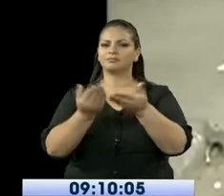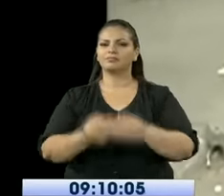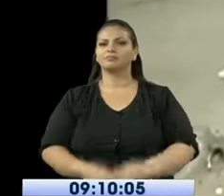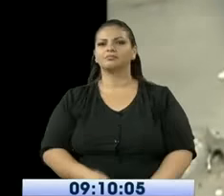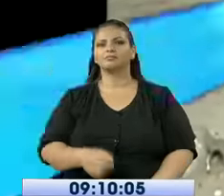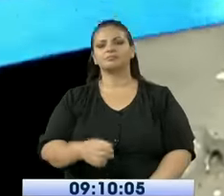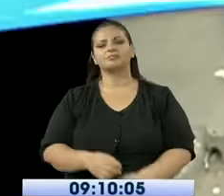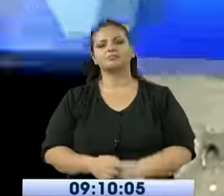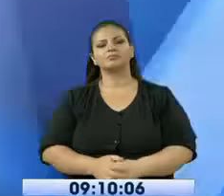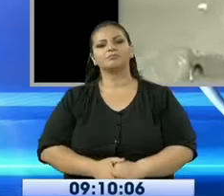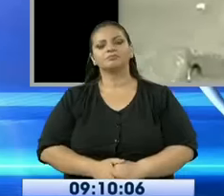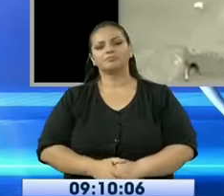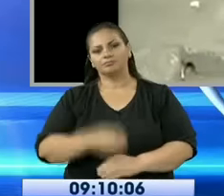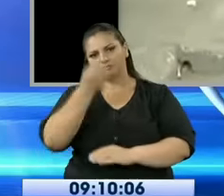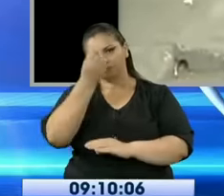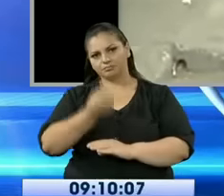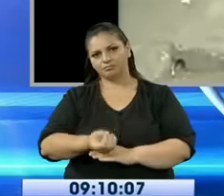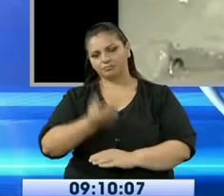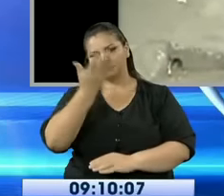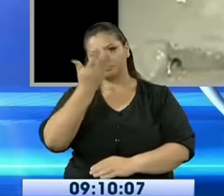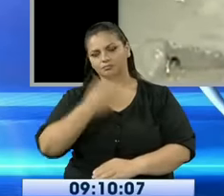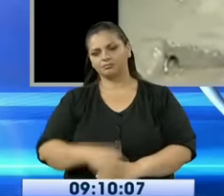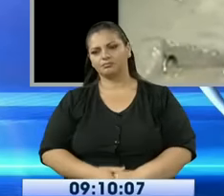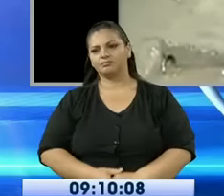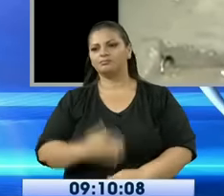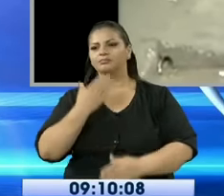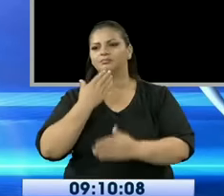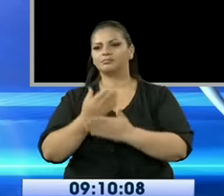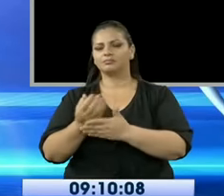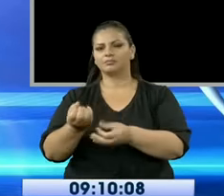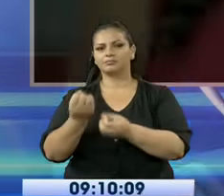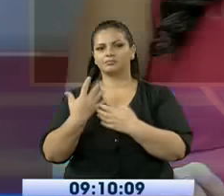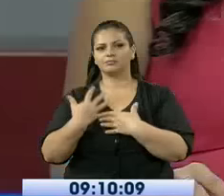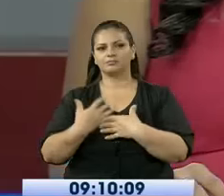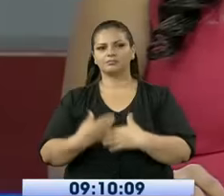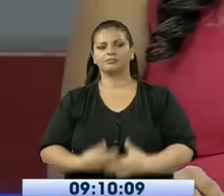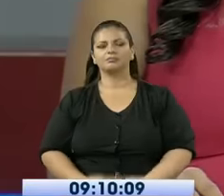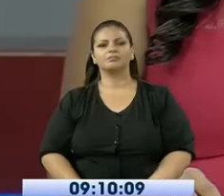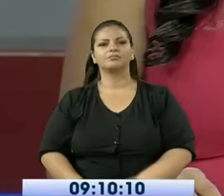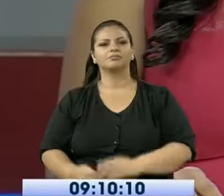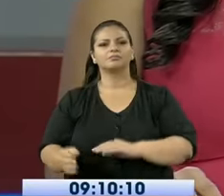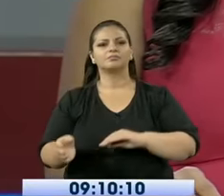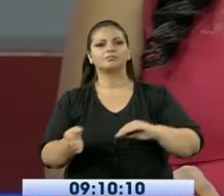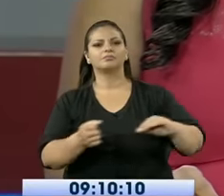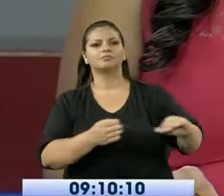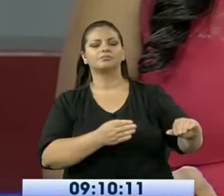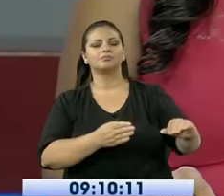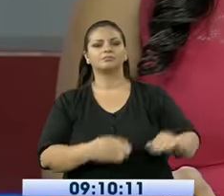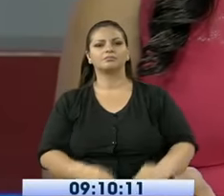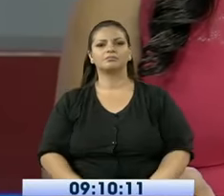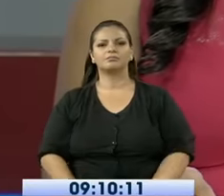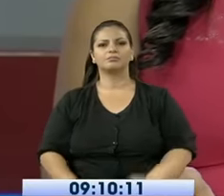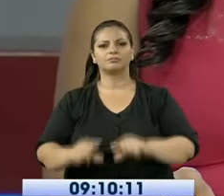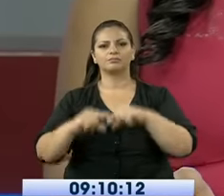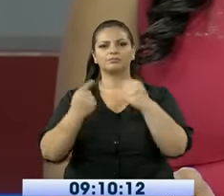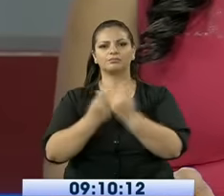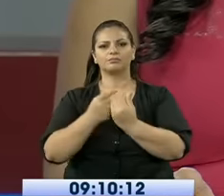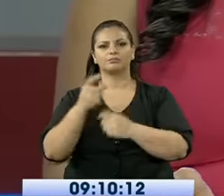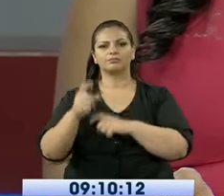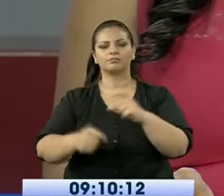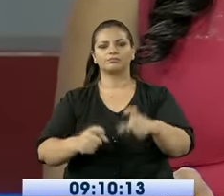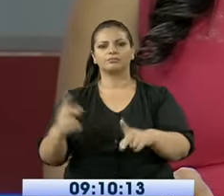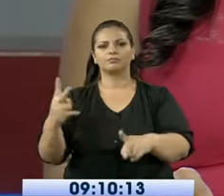de semana. Buenos días. Gracias, Jorge. Igual para ti. Vamos con esta información. Una presunta organización delictiva que se dedicaba